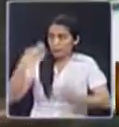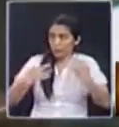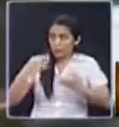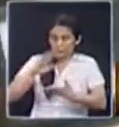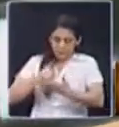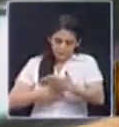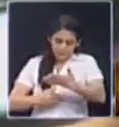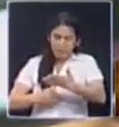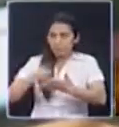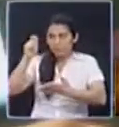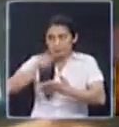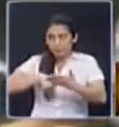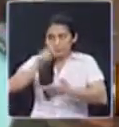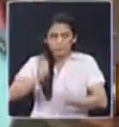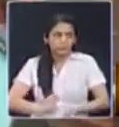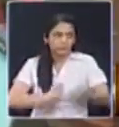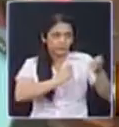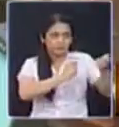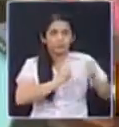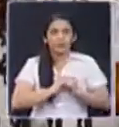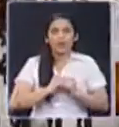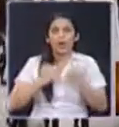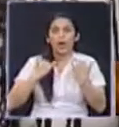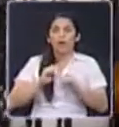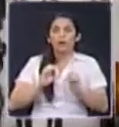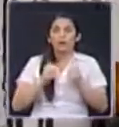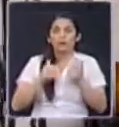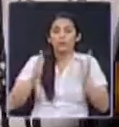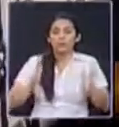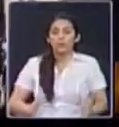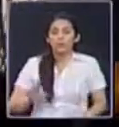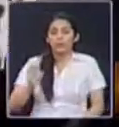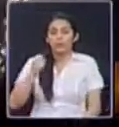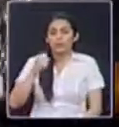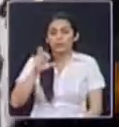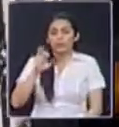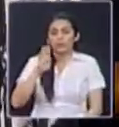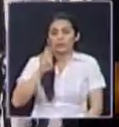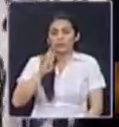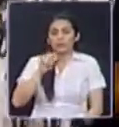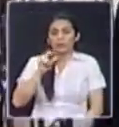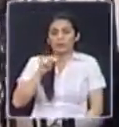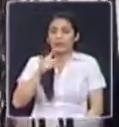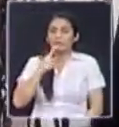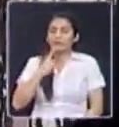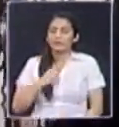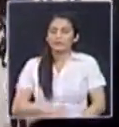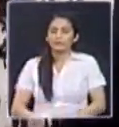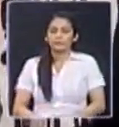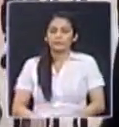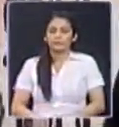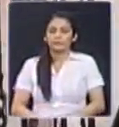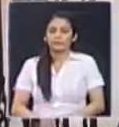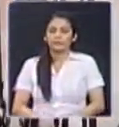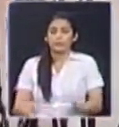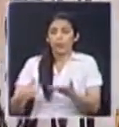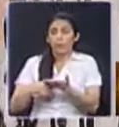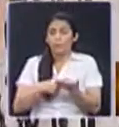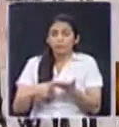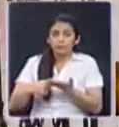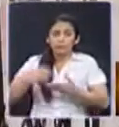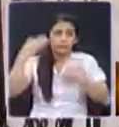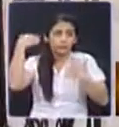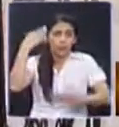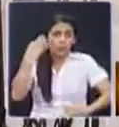el asambleísta de Alianza País, Esteban Albornoz, se pronunció con respecto al tema. En proceso, un juicio político